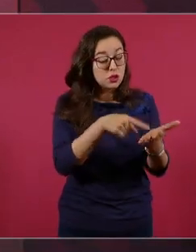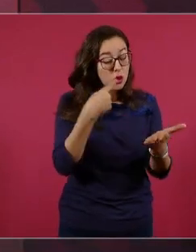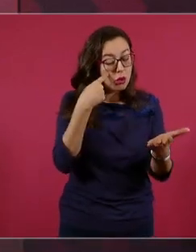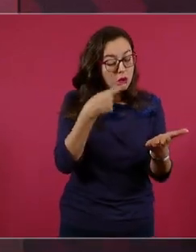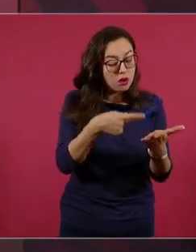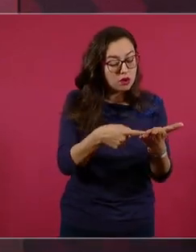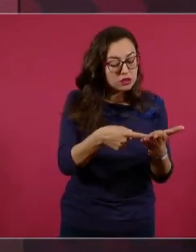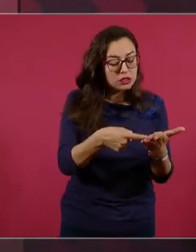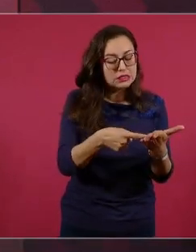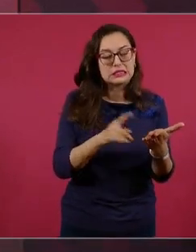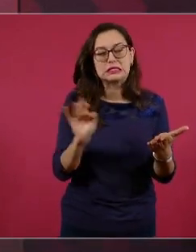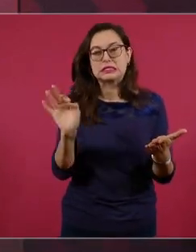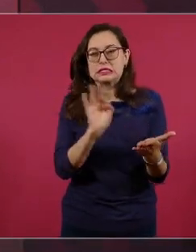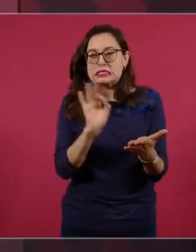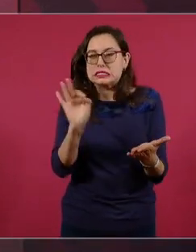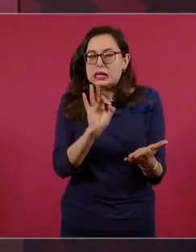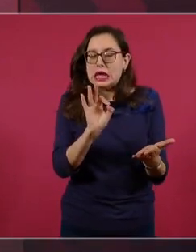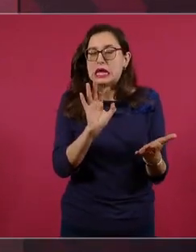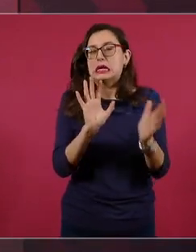sensibles